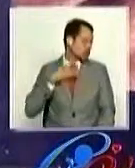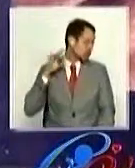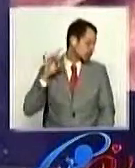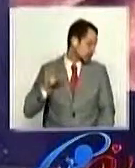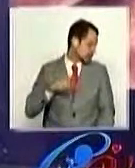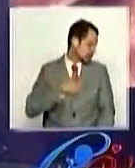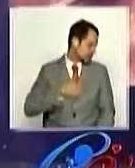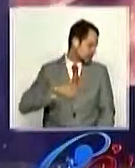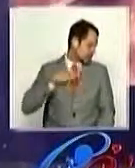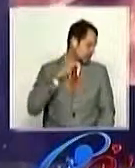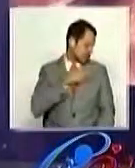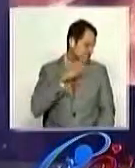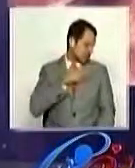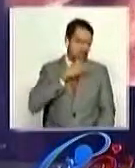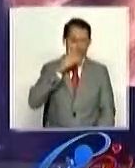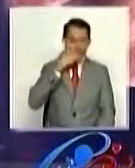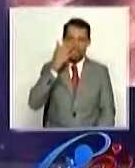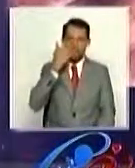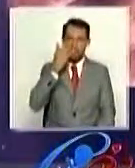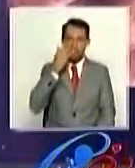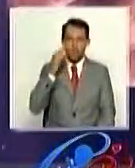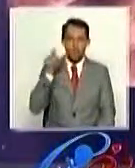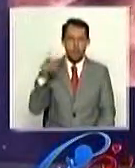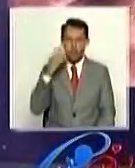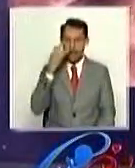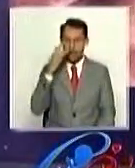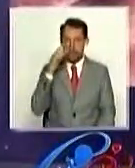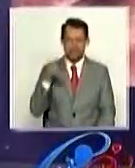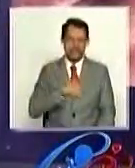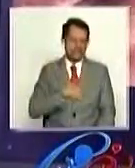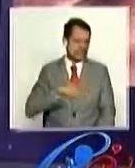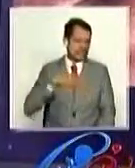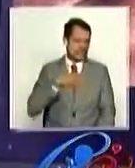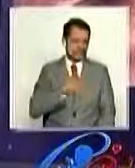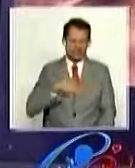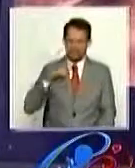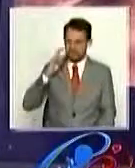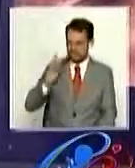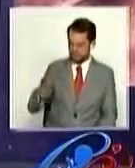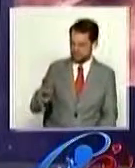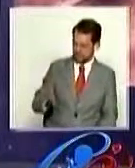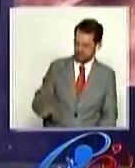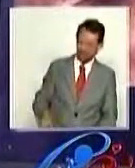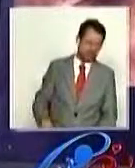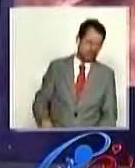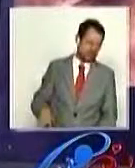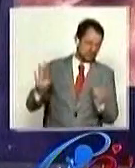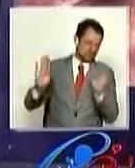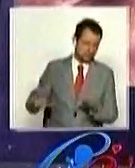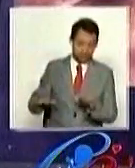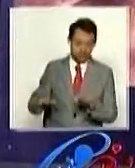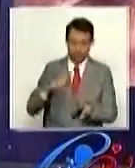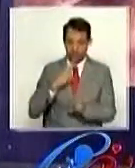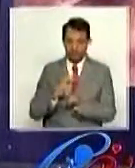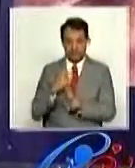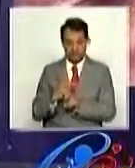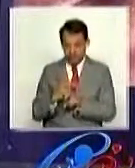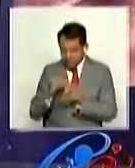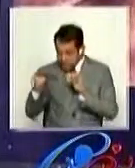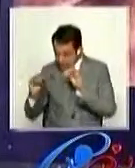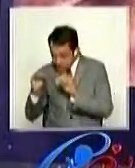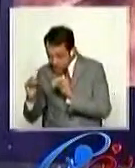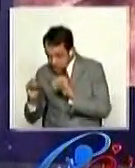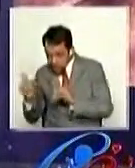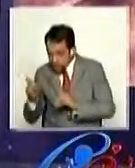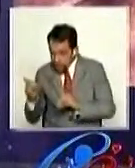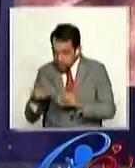dientes que tenemos la parte externa totalmente negra. Pensamos inicialmente que debíamos de